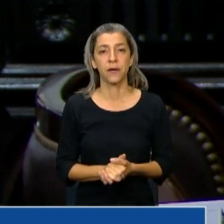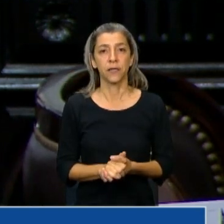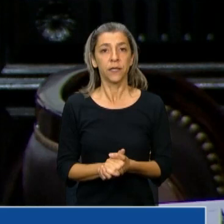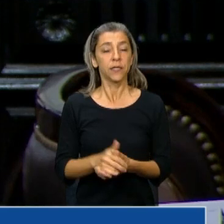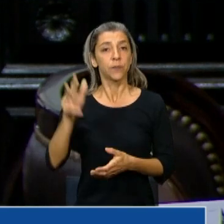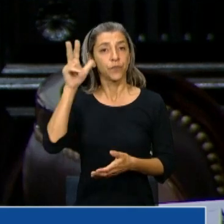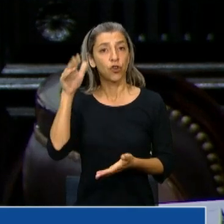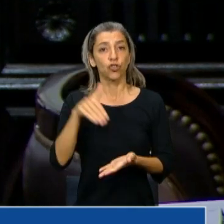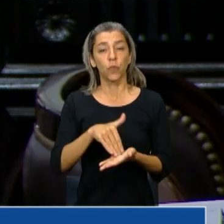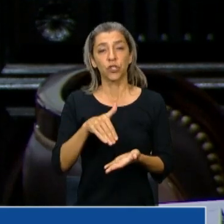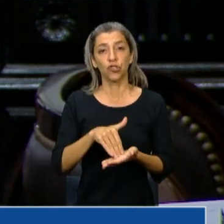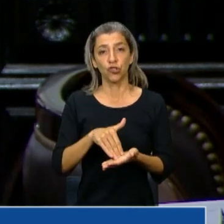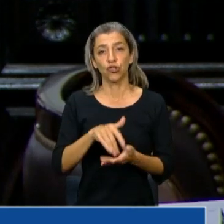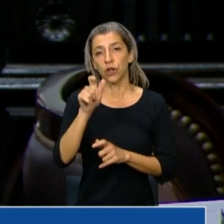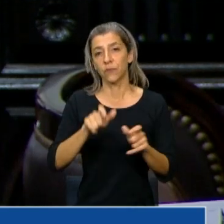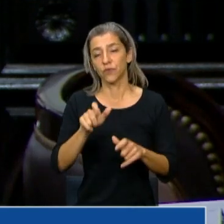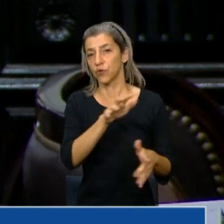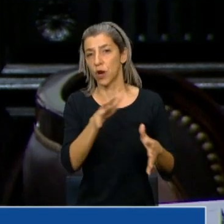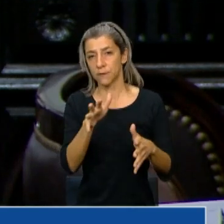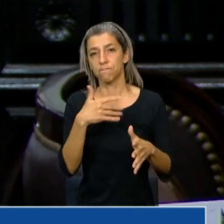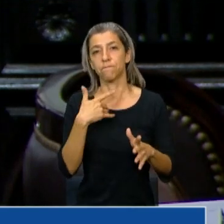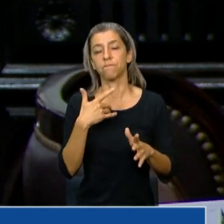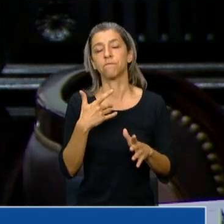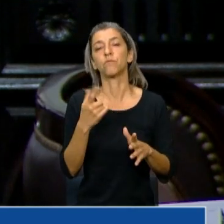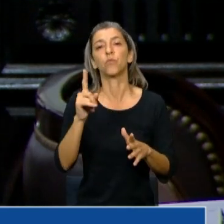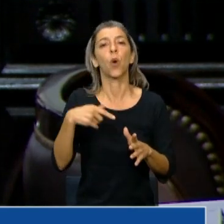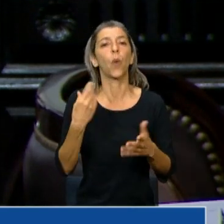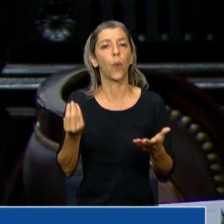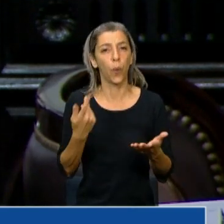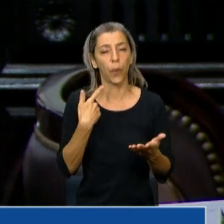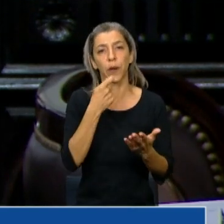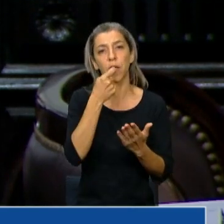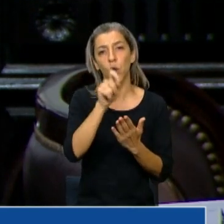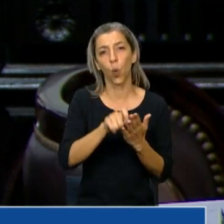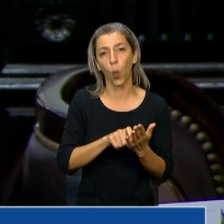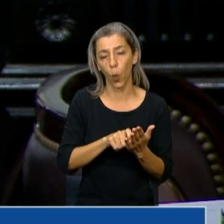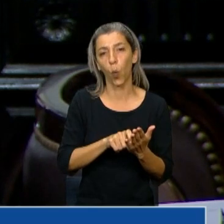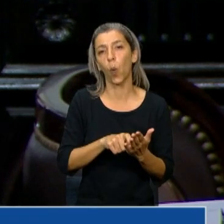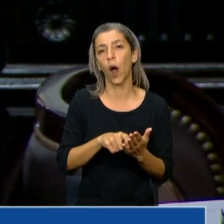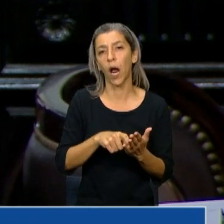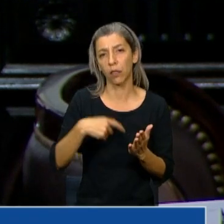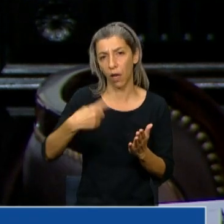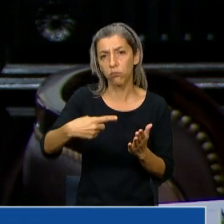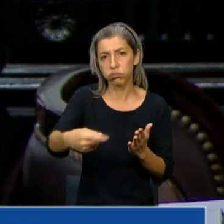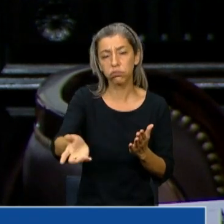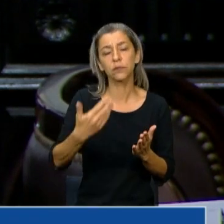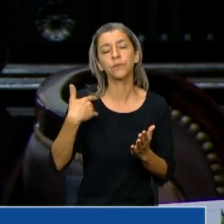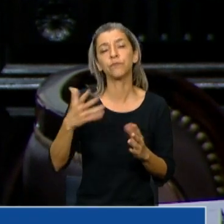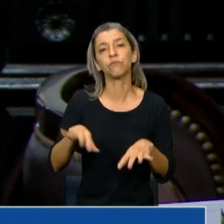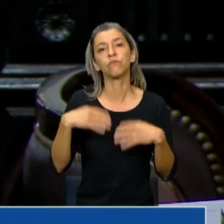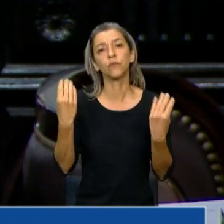8 millones de personas se calcula básicamente por la encuesta permanente de hogares que abarca a los